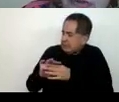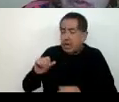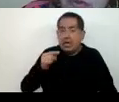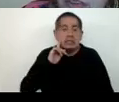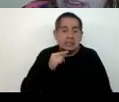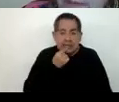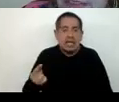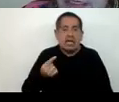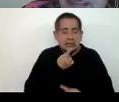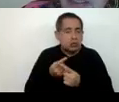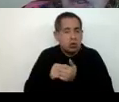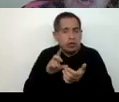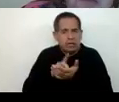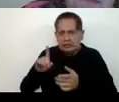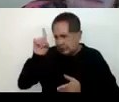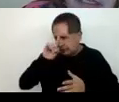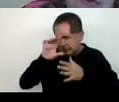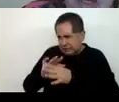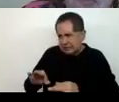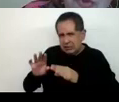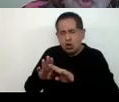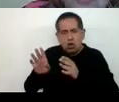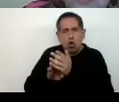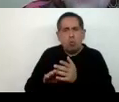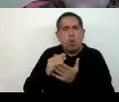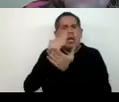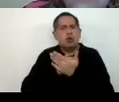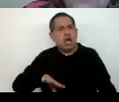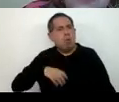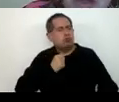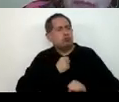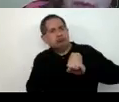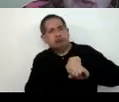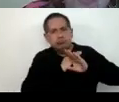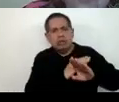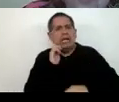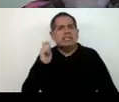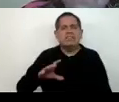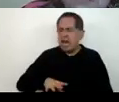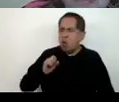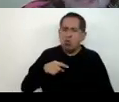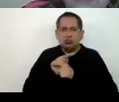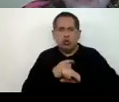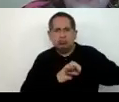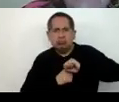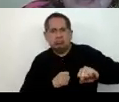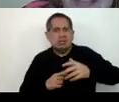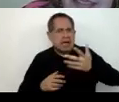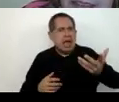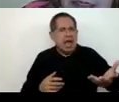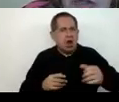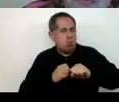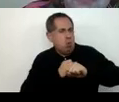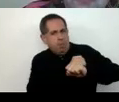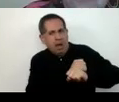a los niños con discapacidad cómo prevenir un abuso, saber qué es un abuso, qué características